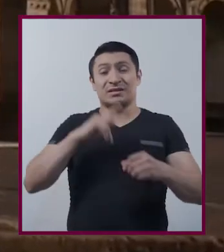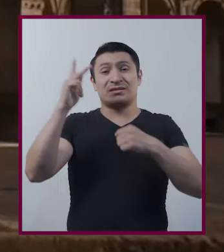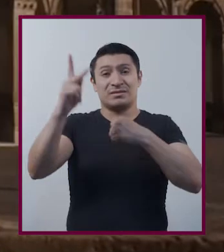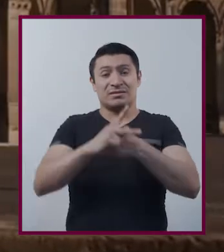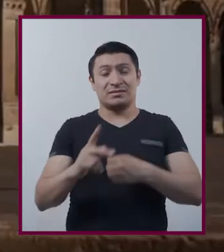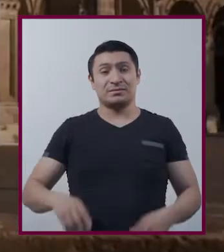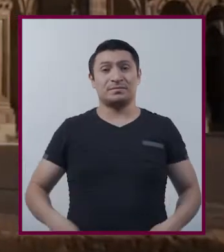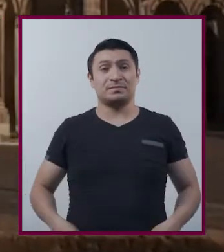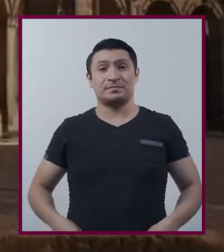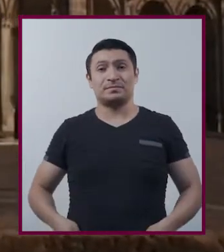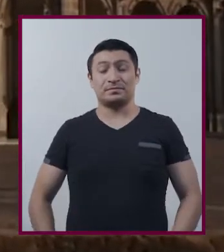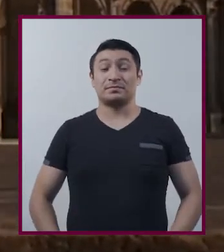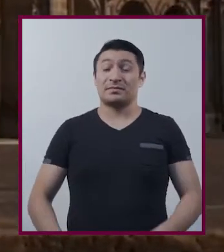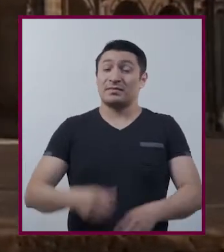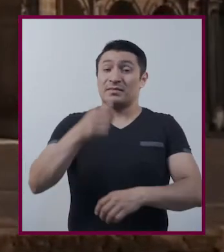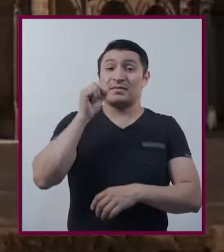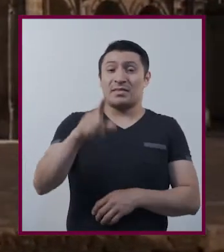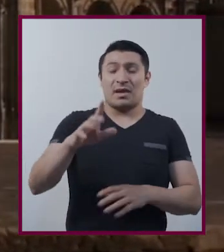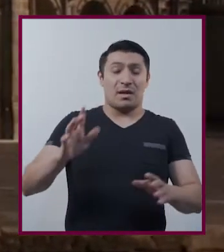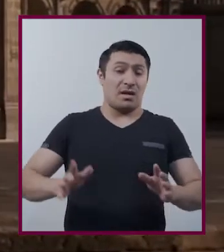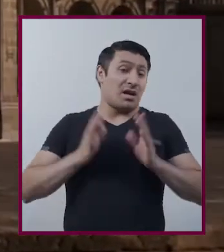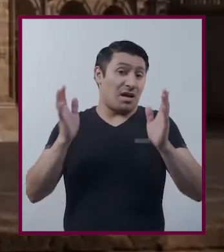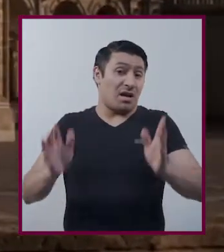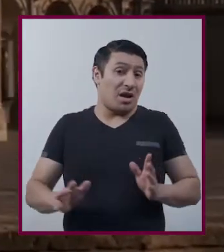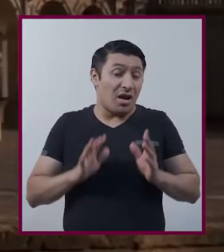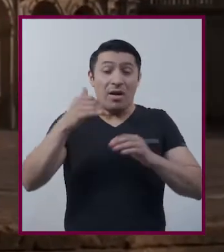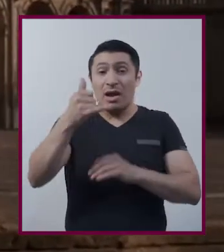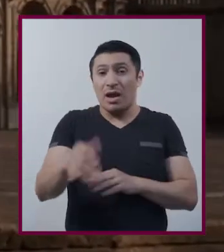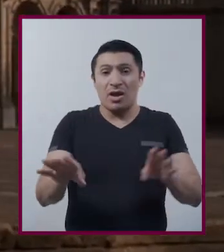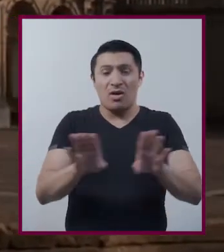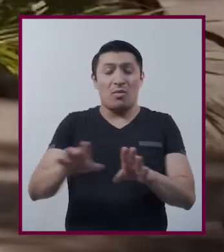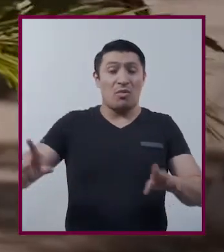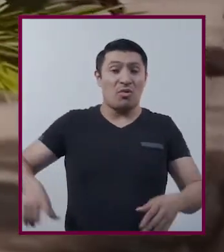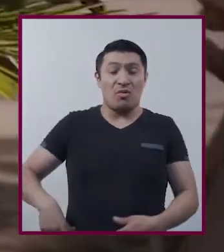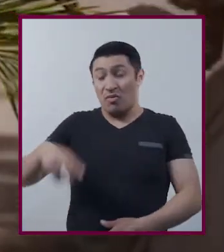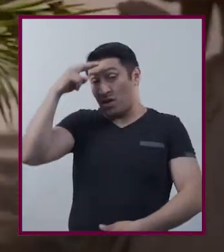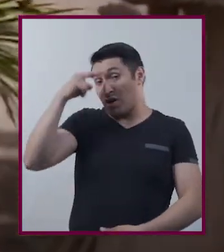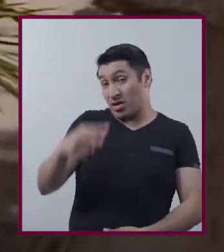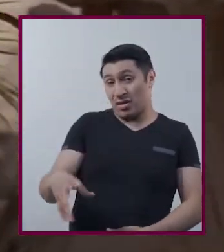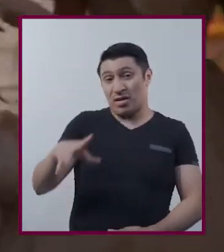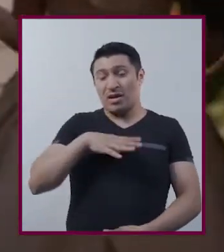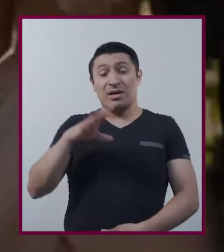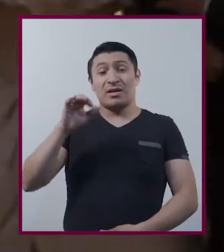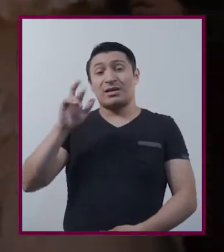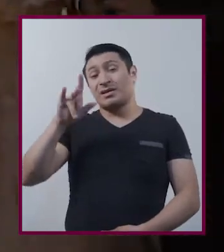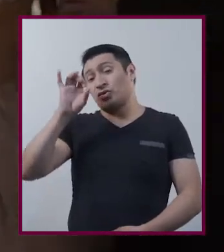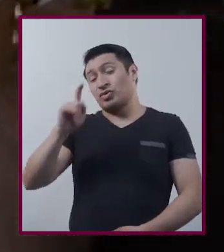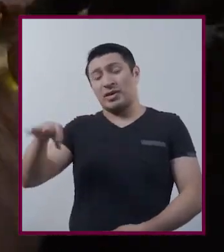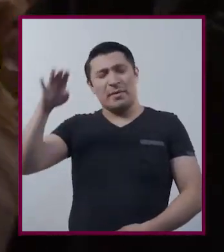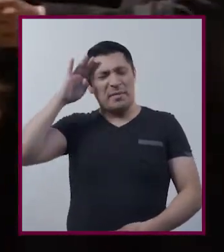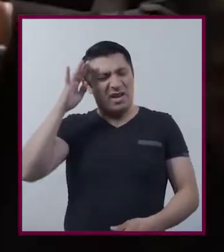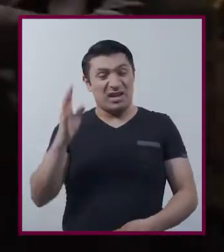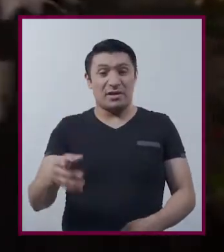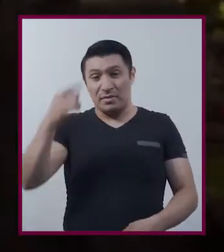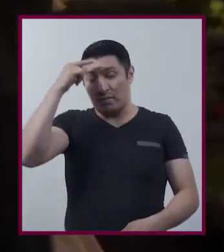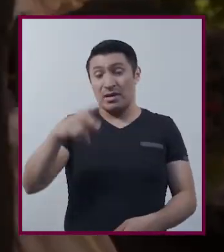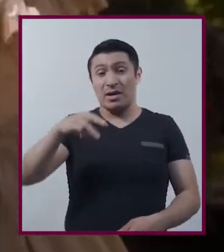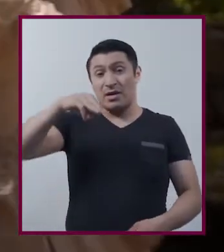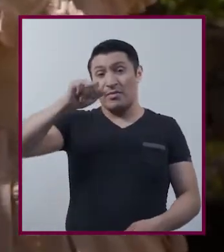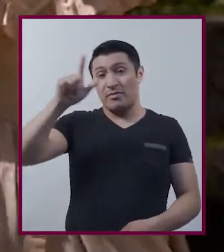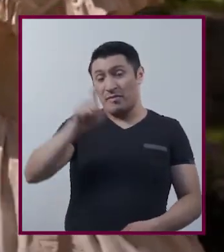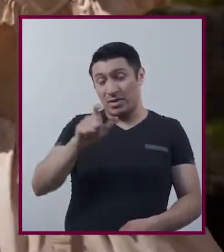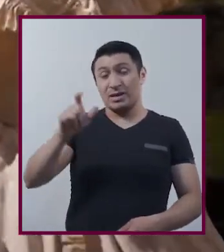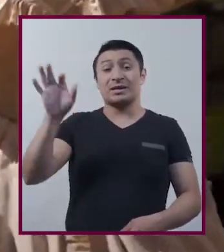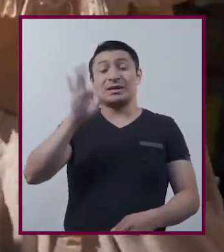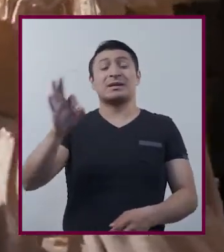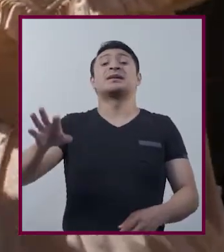dado y nos dará este país. Y bueno, aparte de sorpresas y a pesar de que el Imperio Mexicano, lo que Carlota había